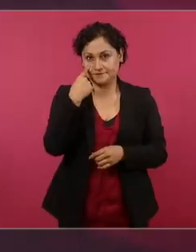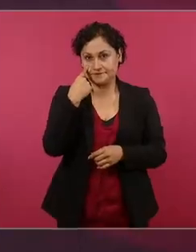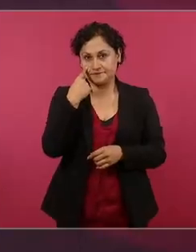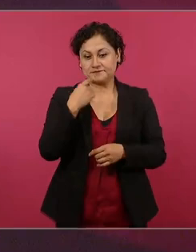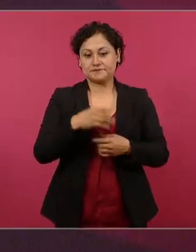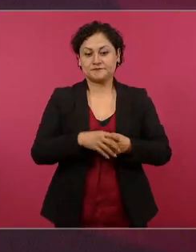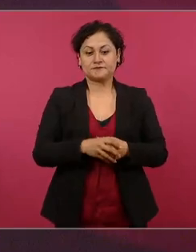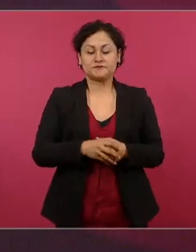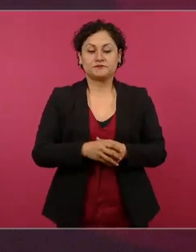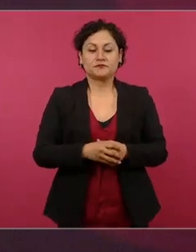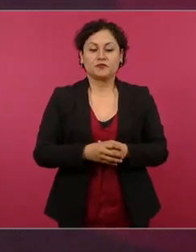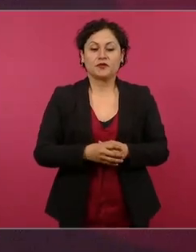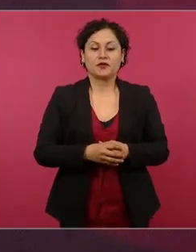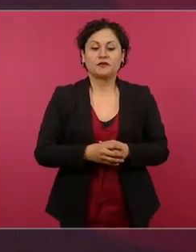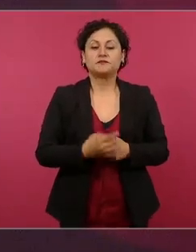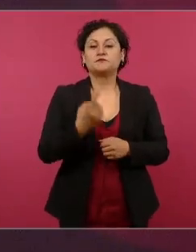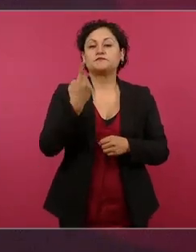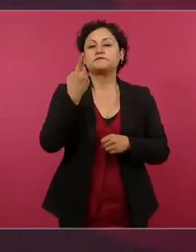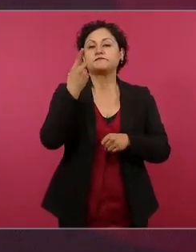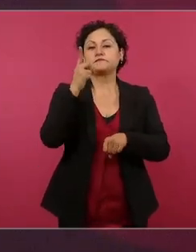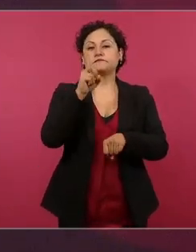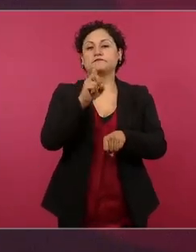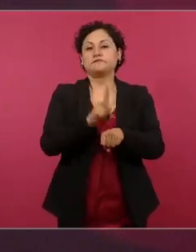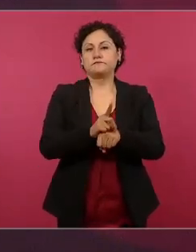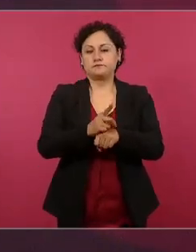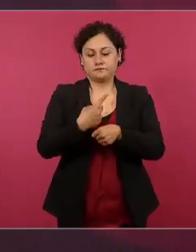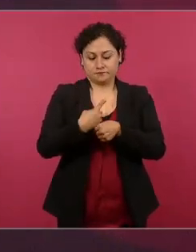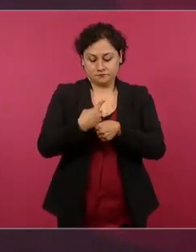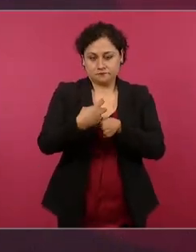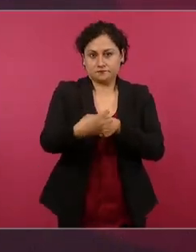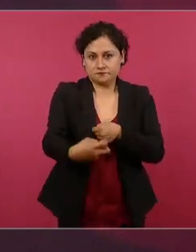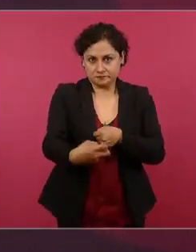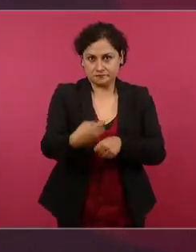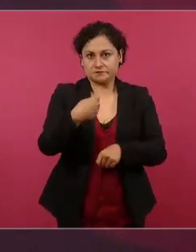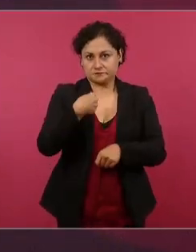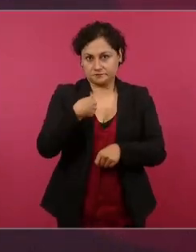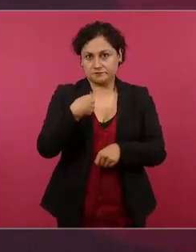invitan a ser candidato